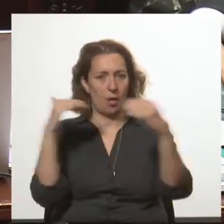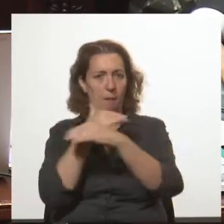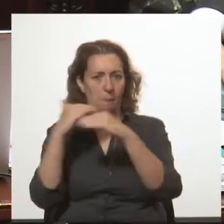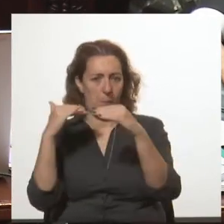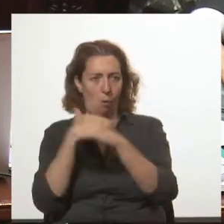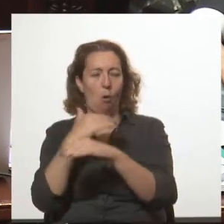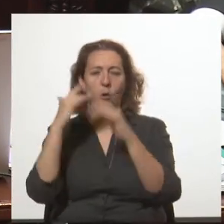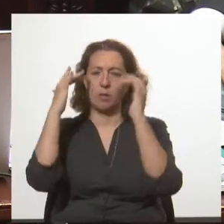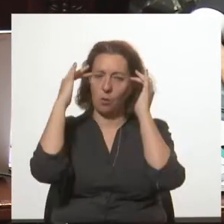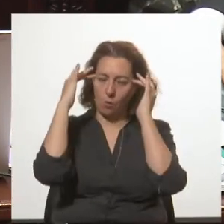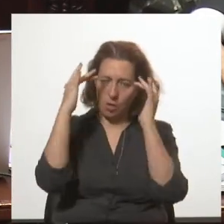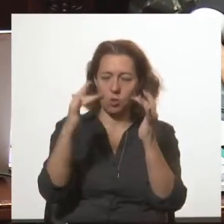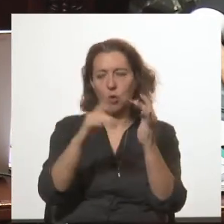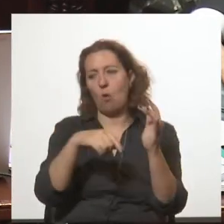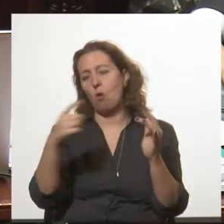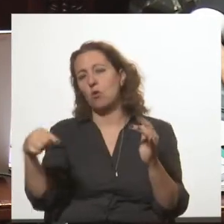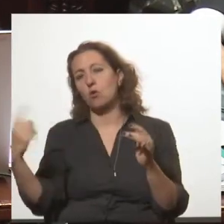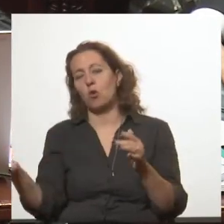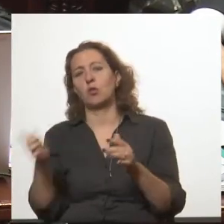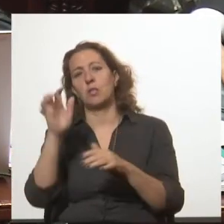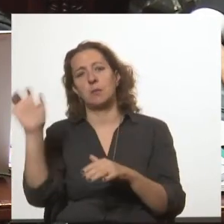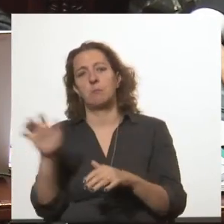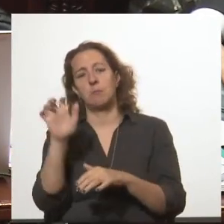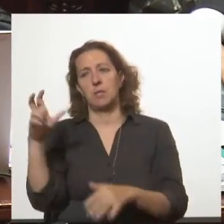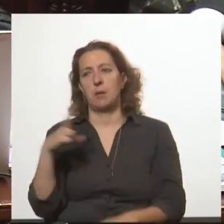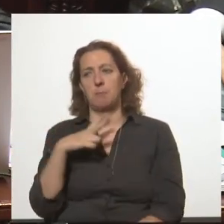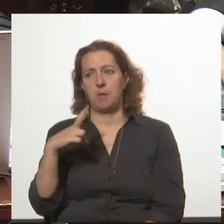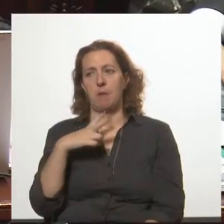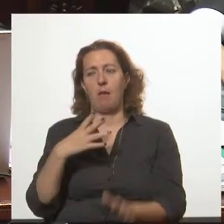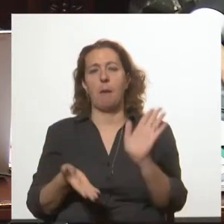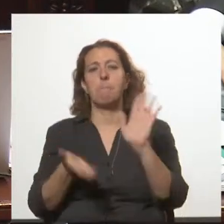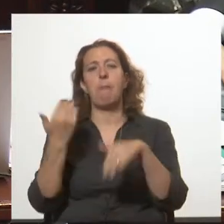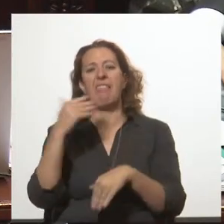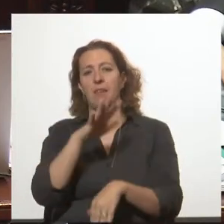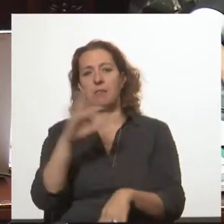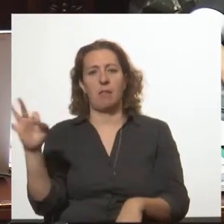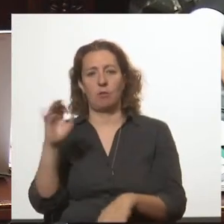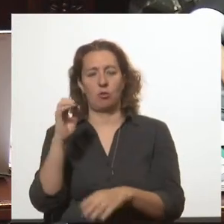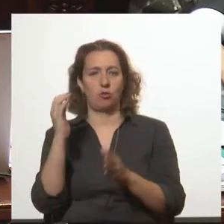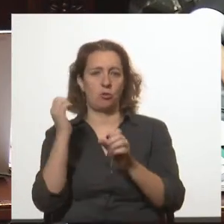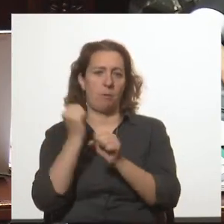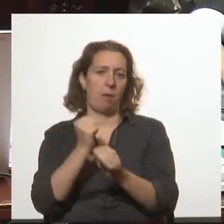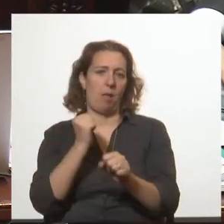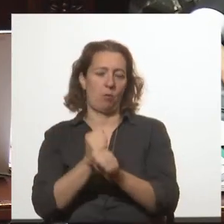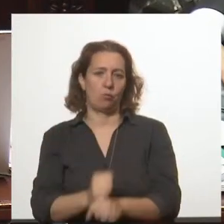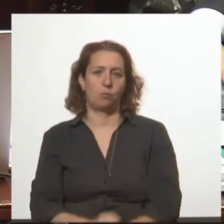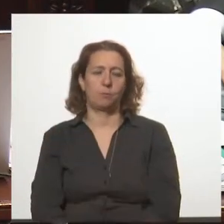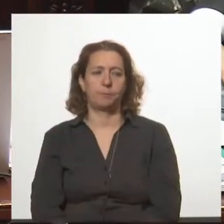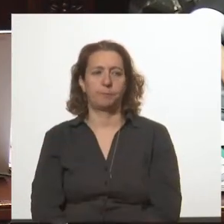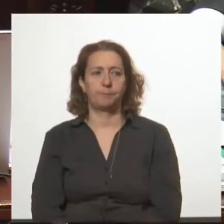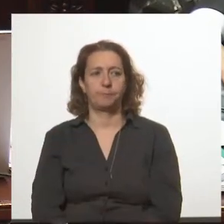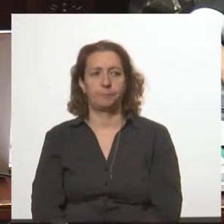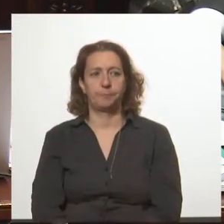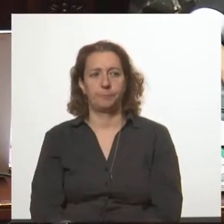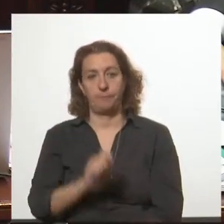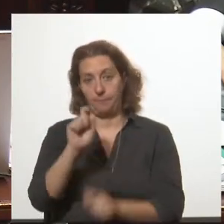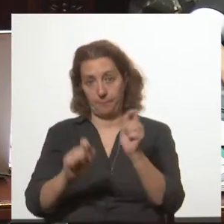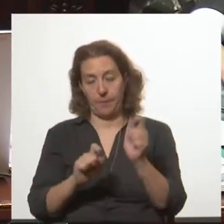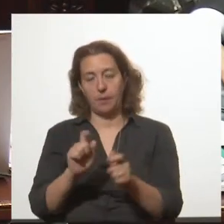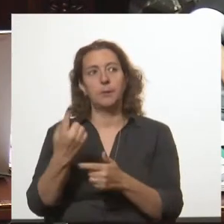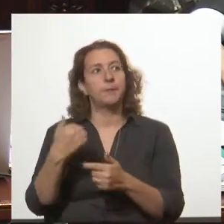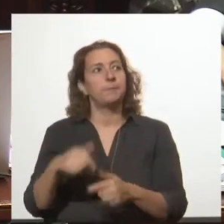y otras empresas privadas con más de 500 empleados así que resulta me parece muy